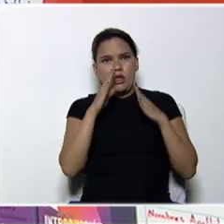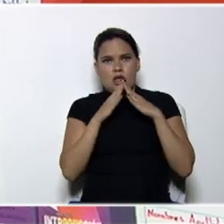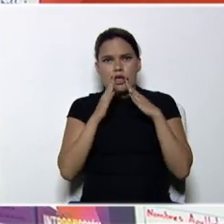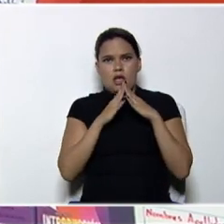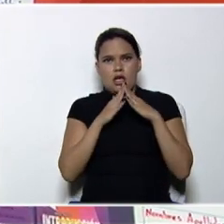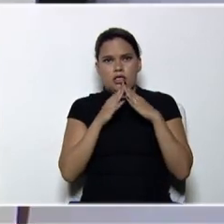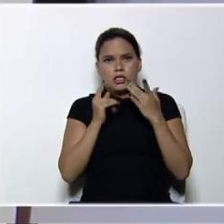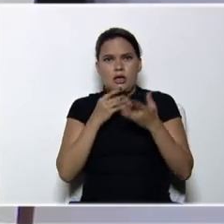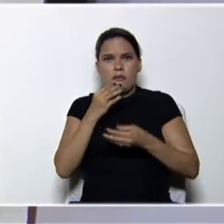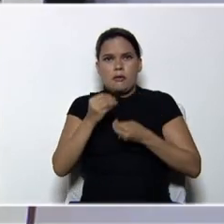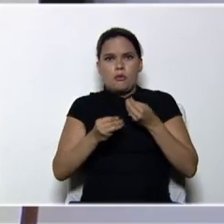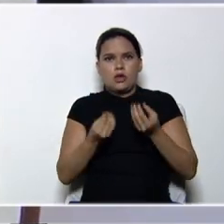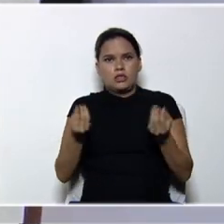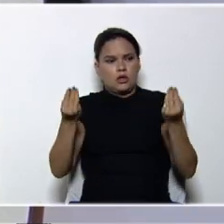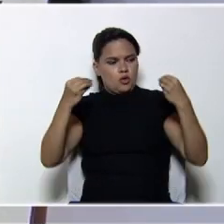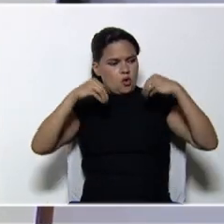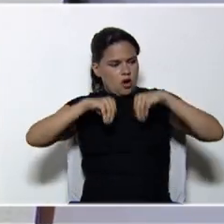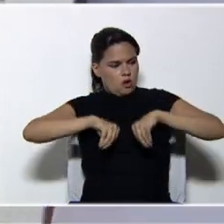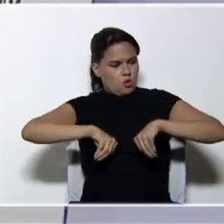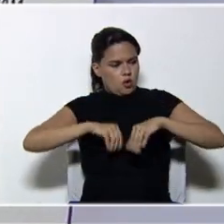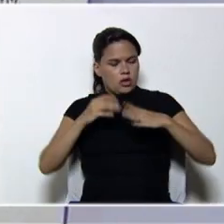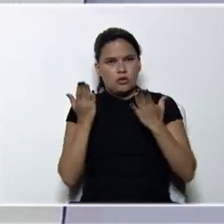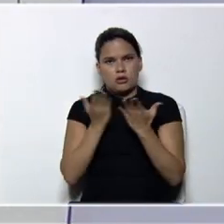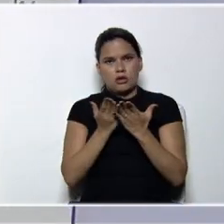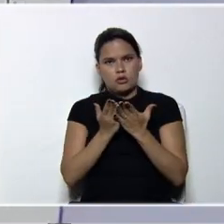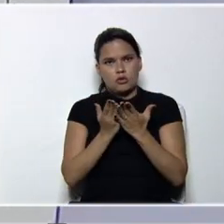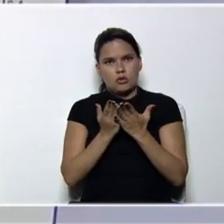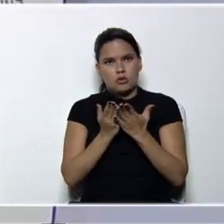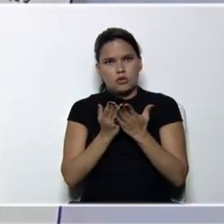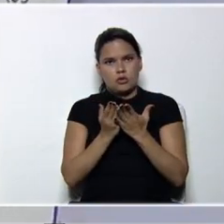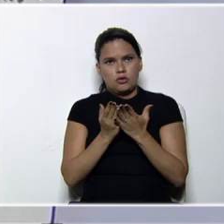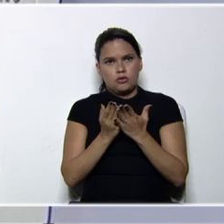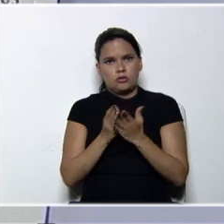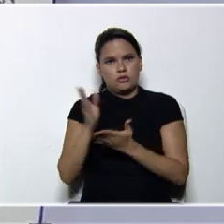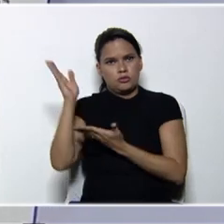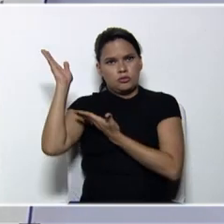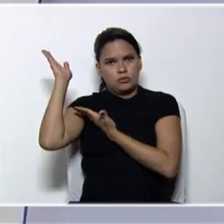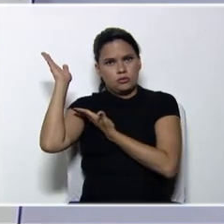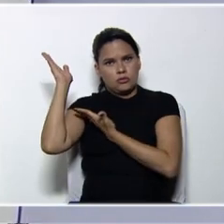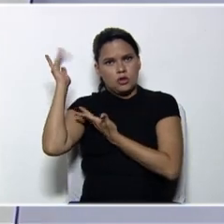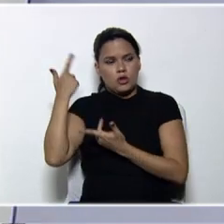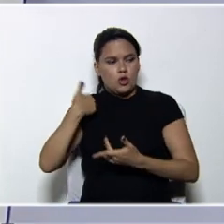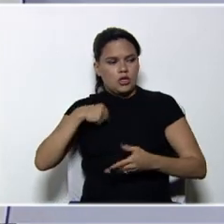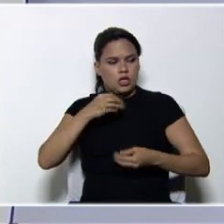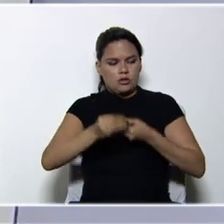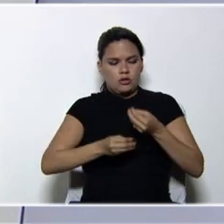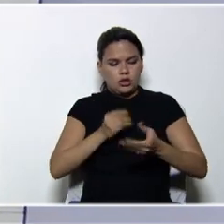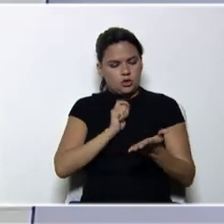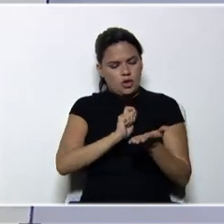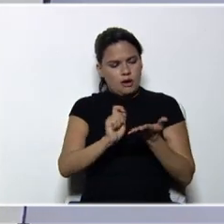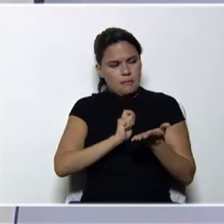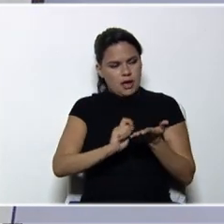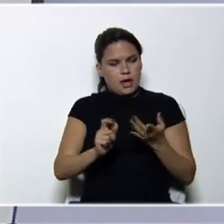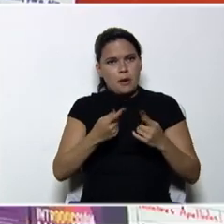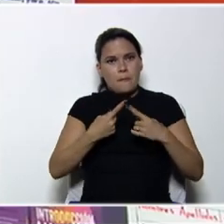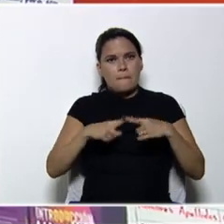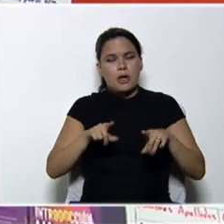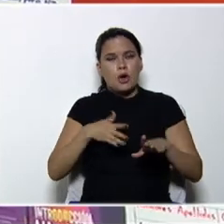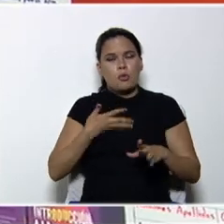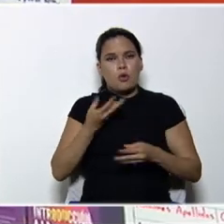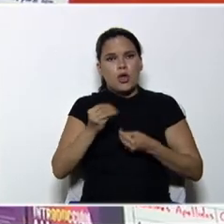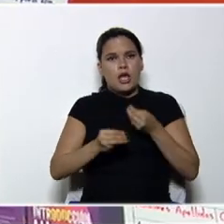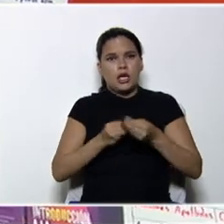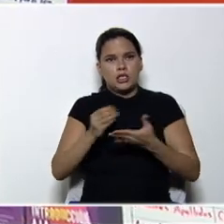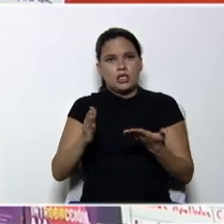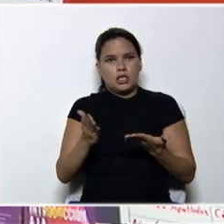hacer primero unos acuerdos de estudio, ¿sí? Lo tengo aquí hecho a mano, pero obviamente lo pueden hacer en su cuaderno,